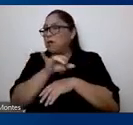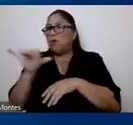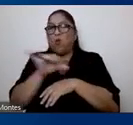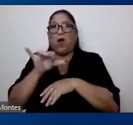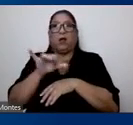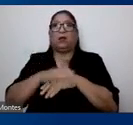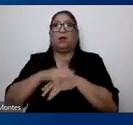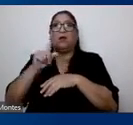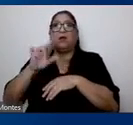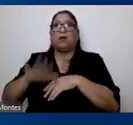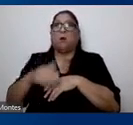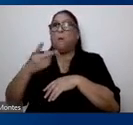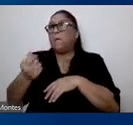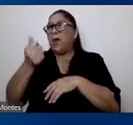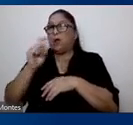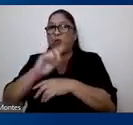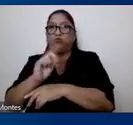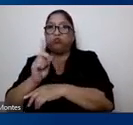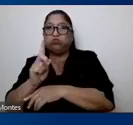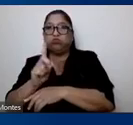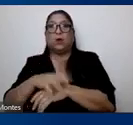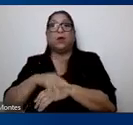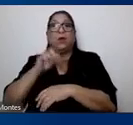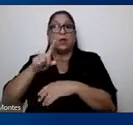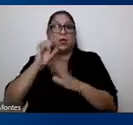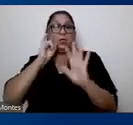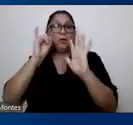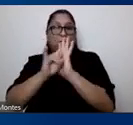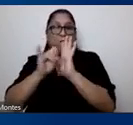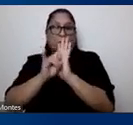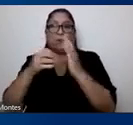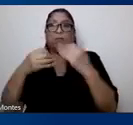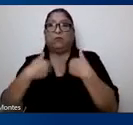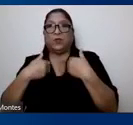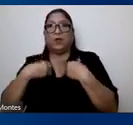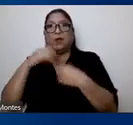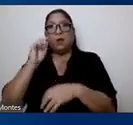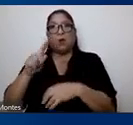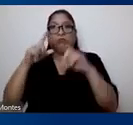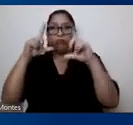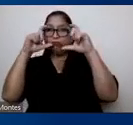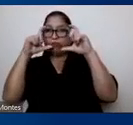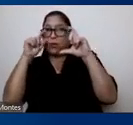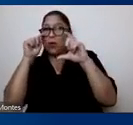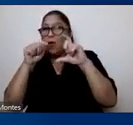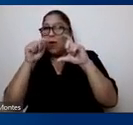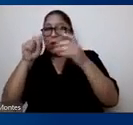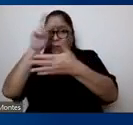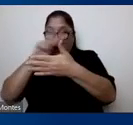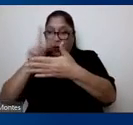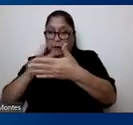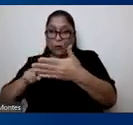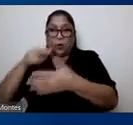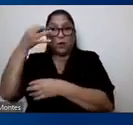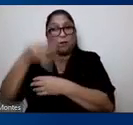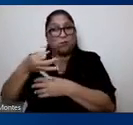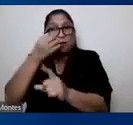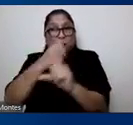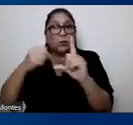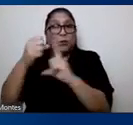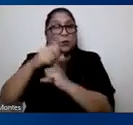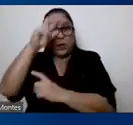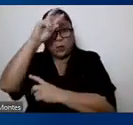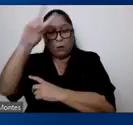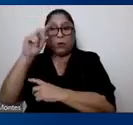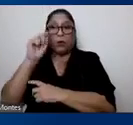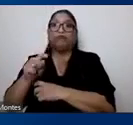esta imagen es simbólica, contiene un panorama no solamente de la lectura de la realidad social peruana por